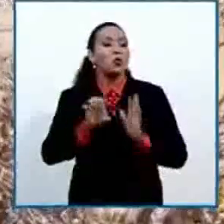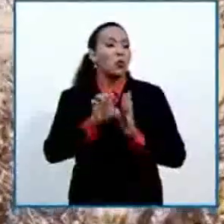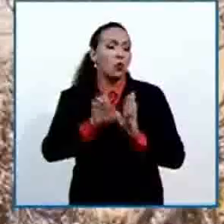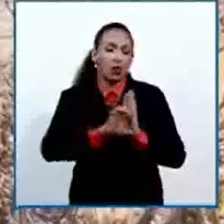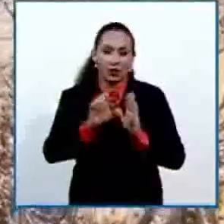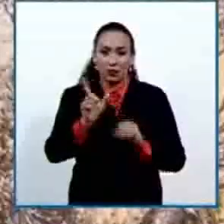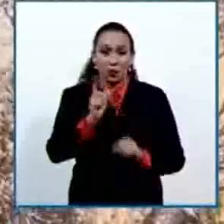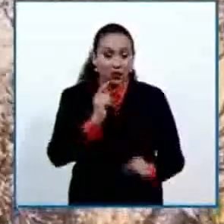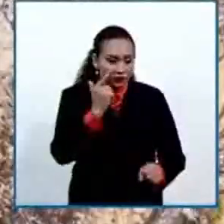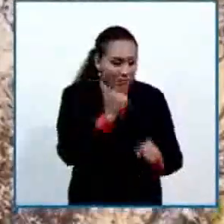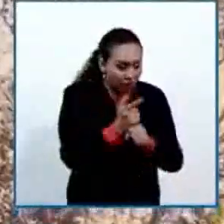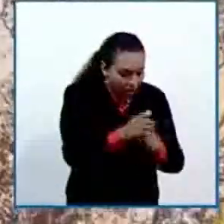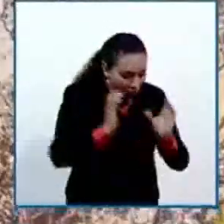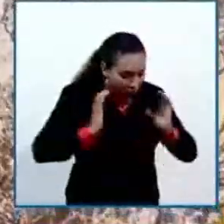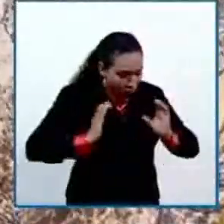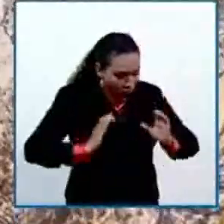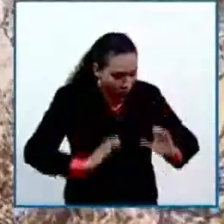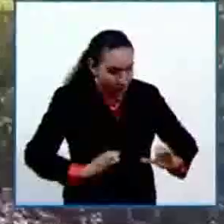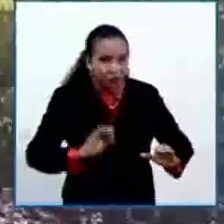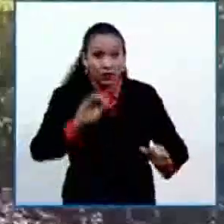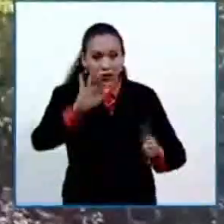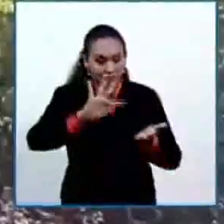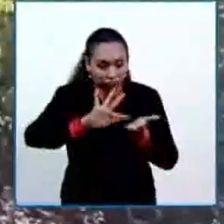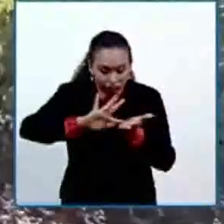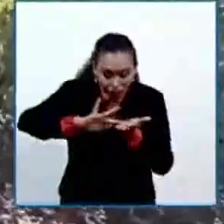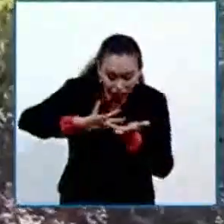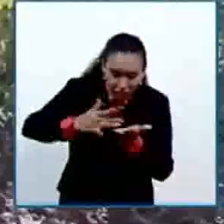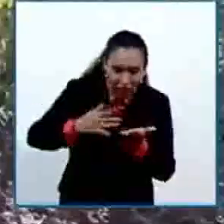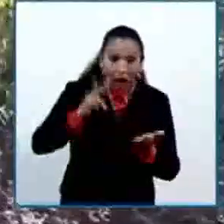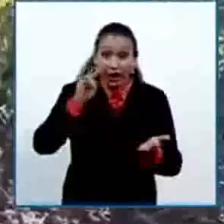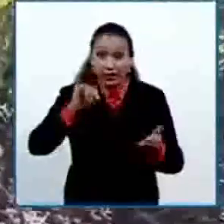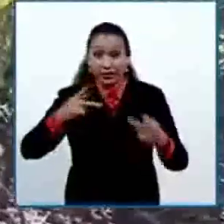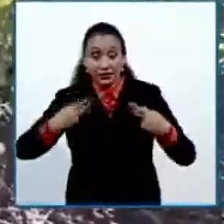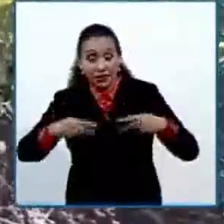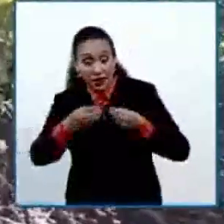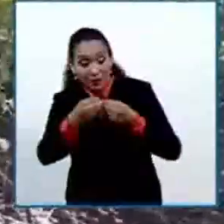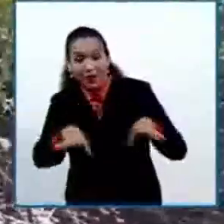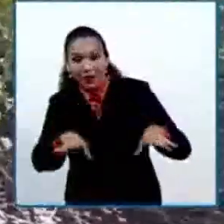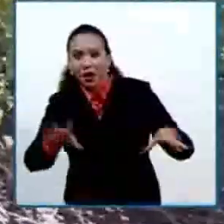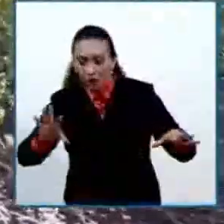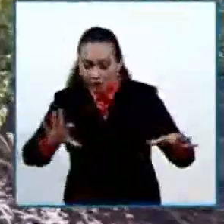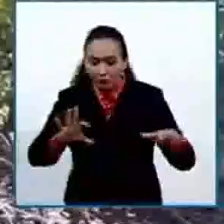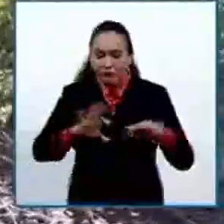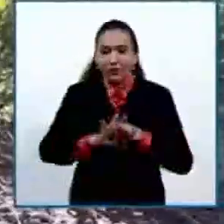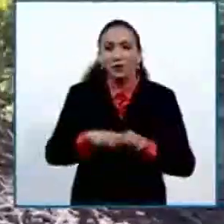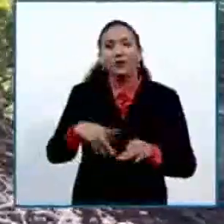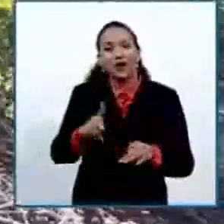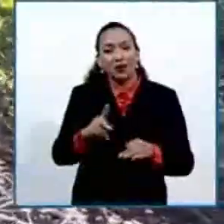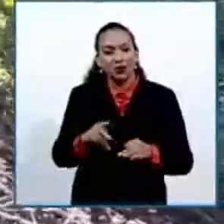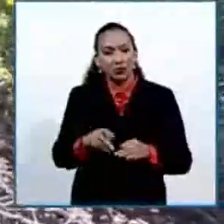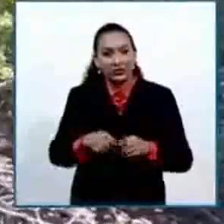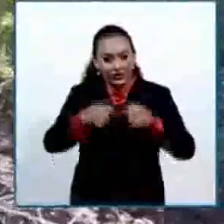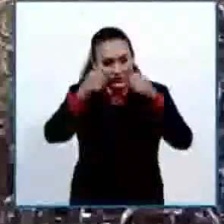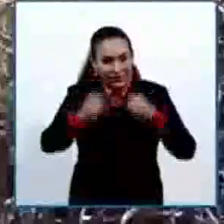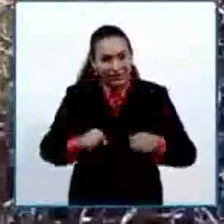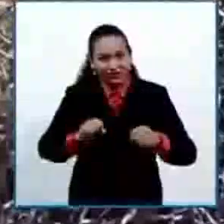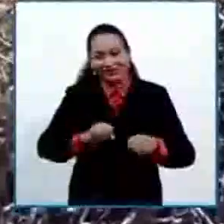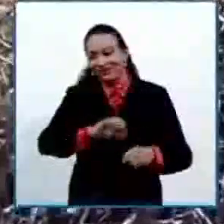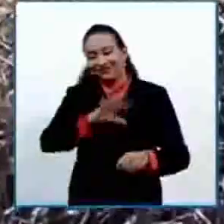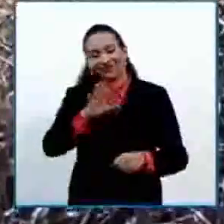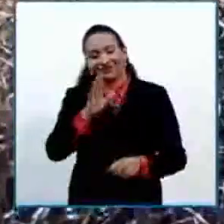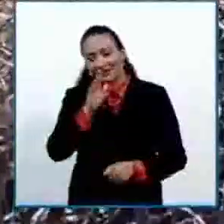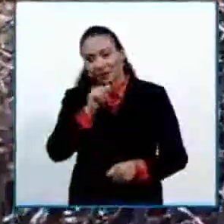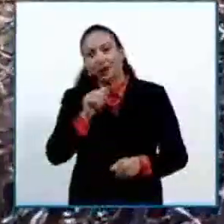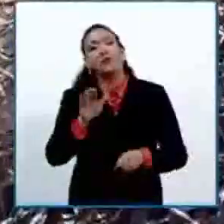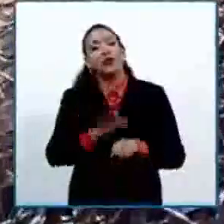través de huellas dactilares ha tenido logros significativos, no es un método que otorgue total certeza, porque en muchas ocasiones